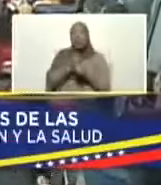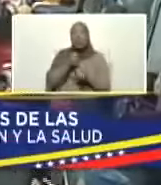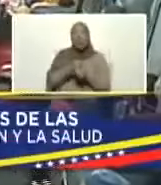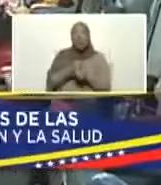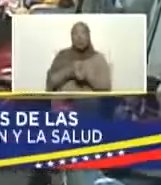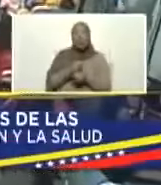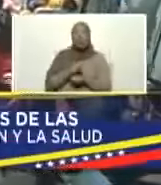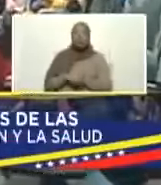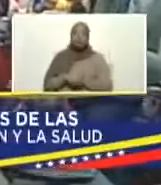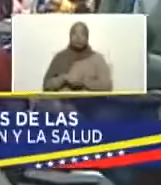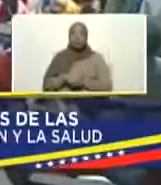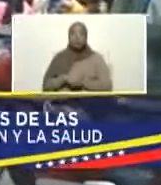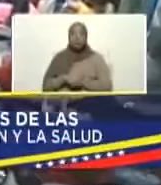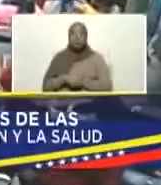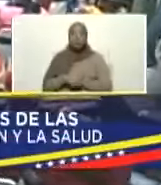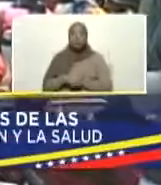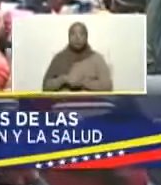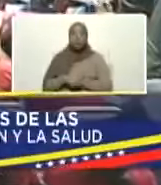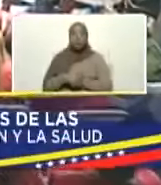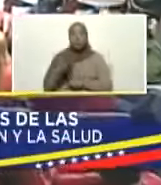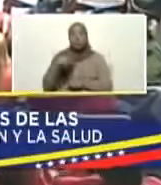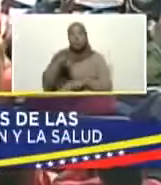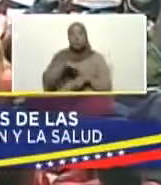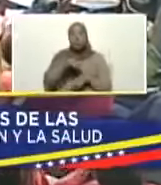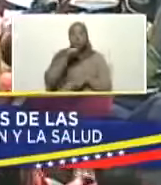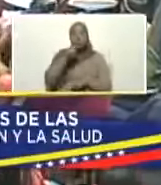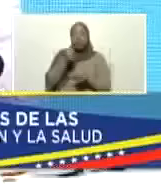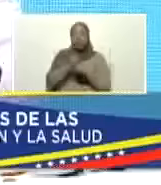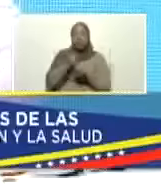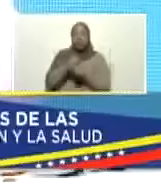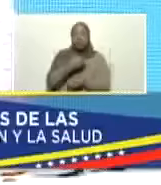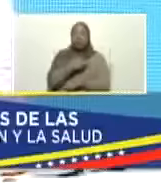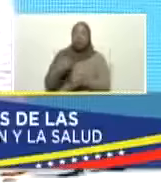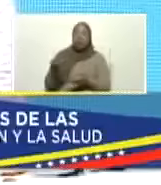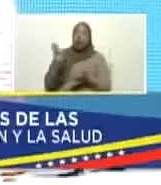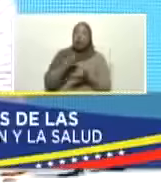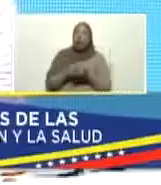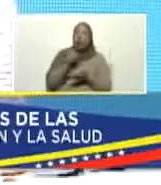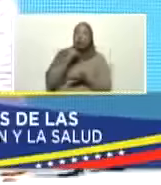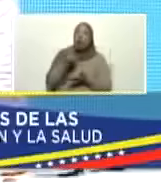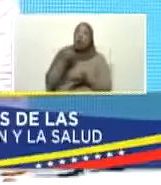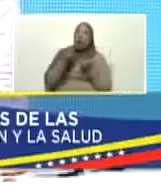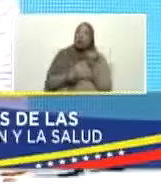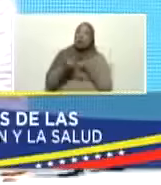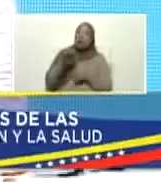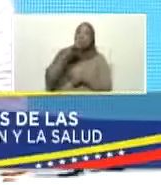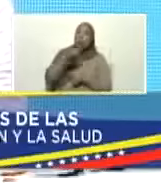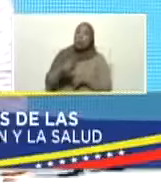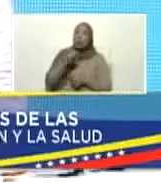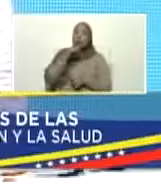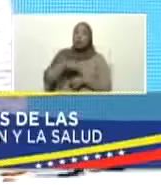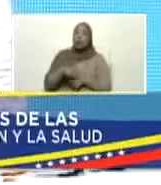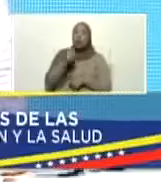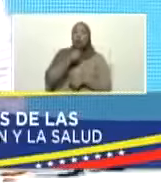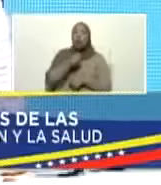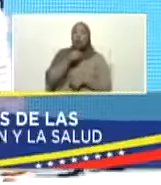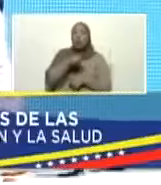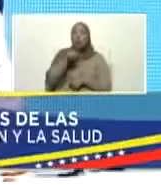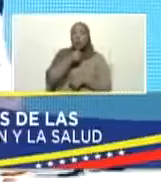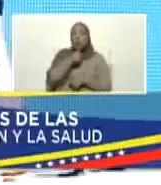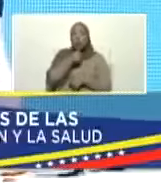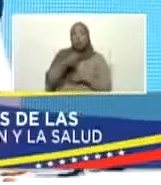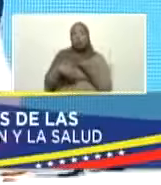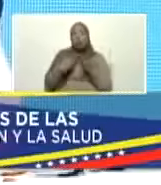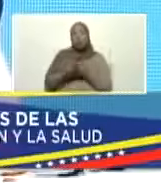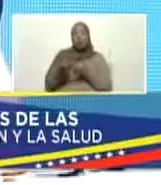Allá los entreguistas y los fascistas que quieren volver a traer la violencia y el odio y la intolerancia. ¿Ustedes